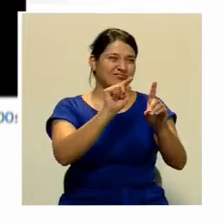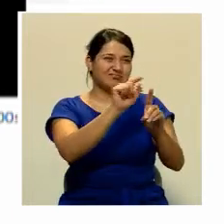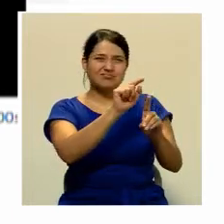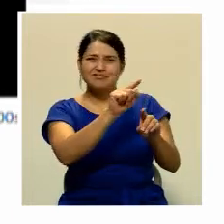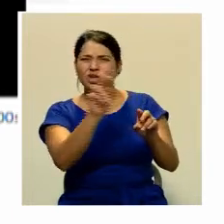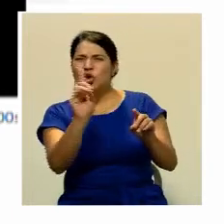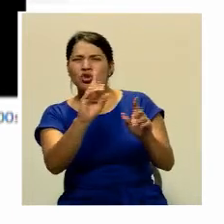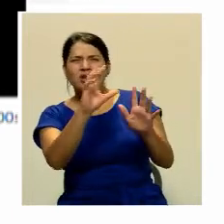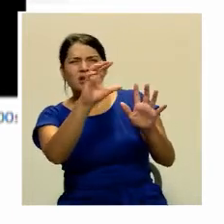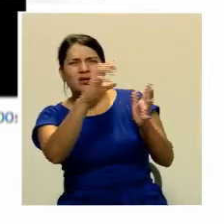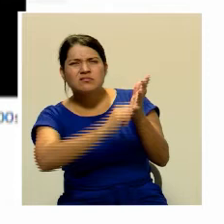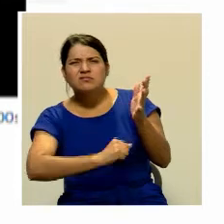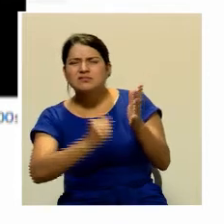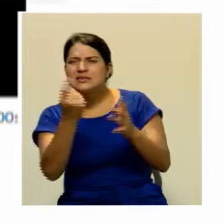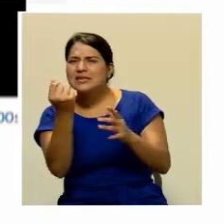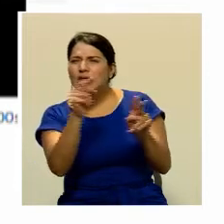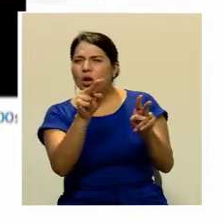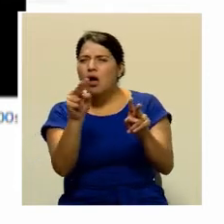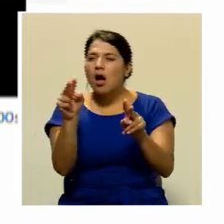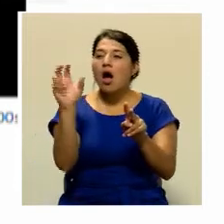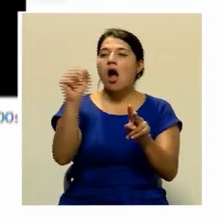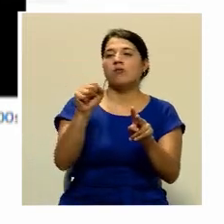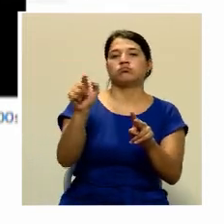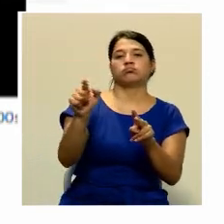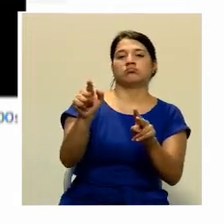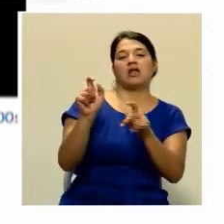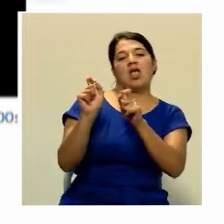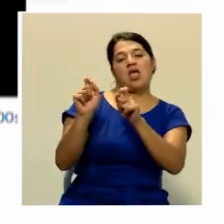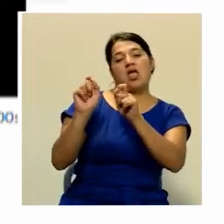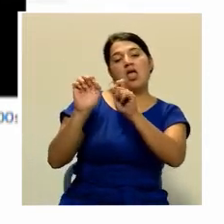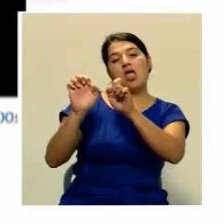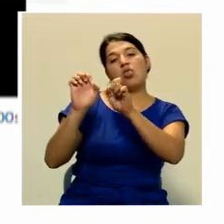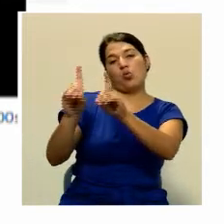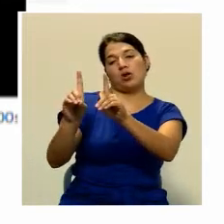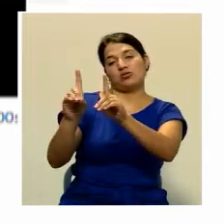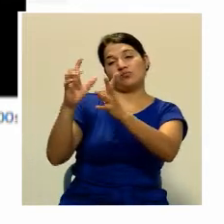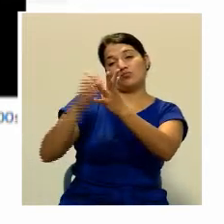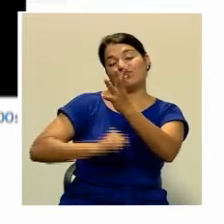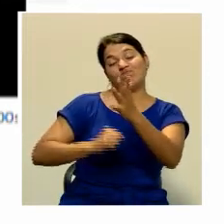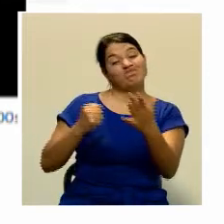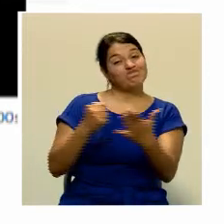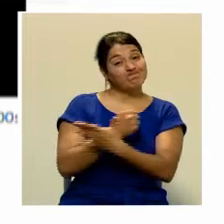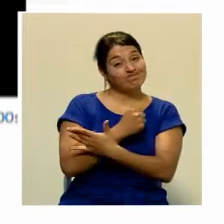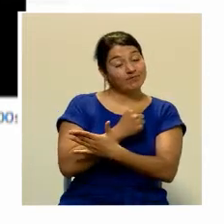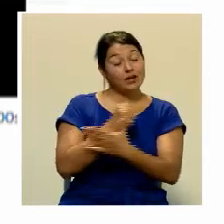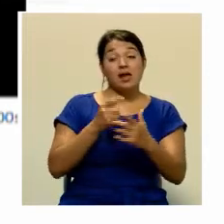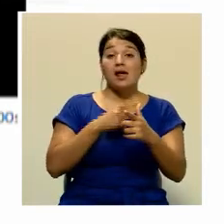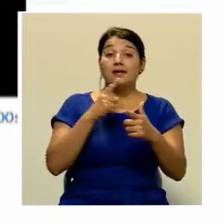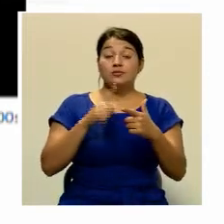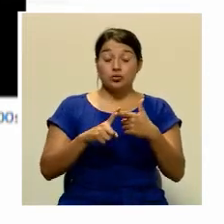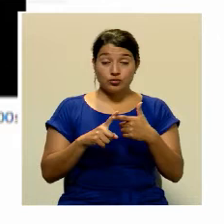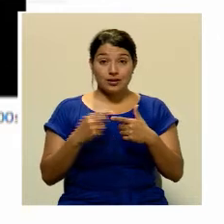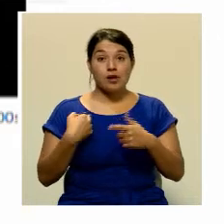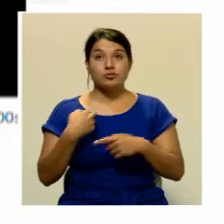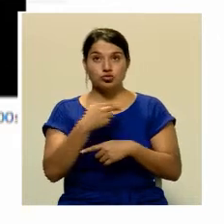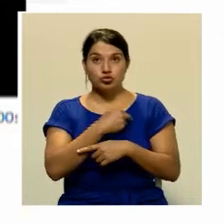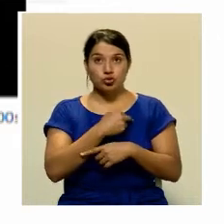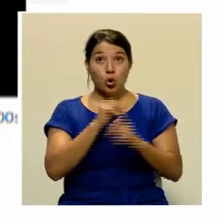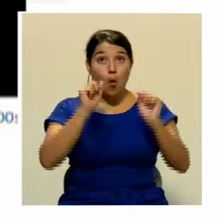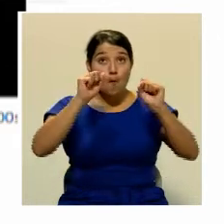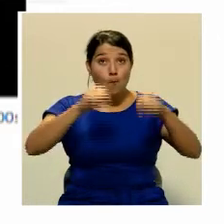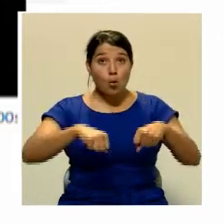datos de la ENAO, digamos, de la Encuesta Nacional de Hogares del año pasado, en la que lo que hacemos es ver los cohortes, ¿verdad? O